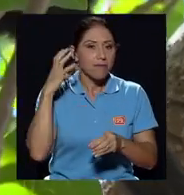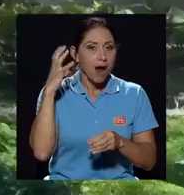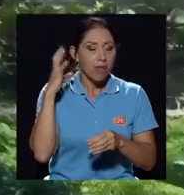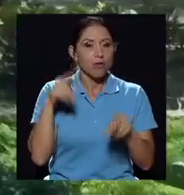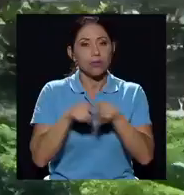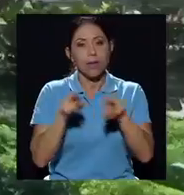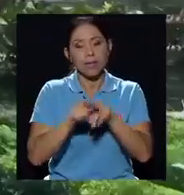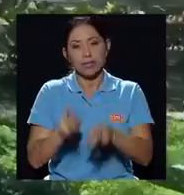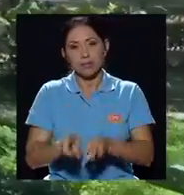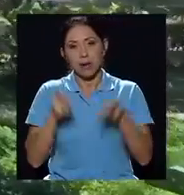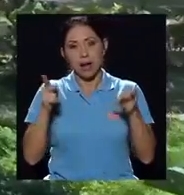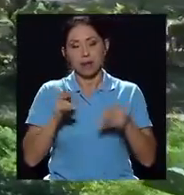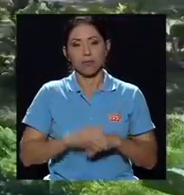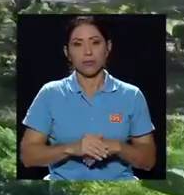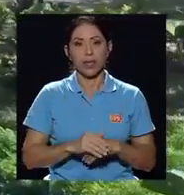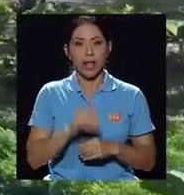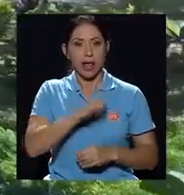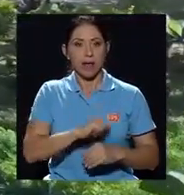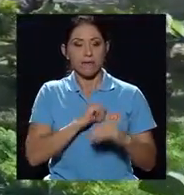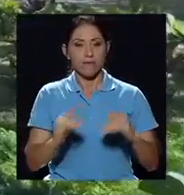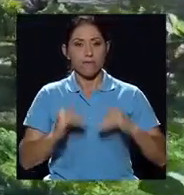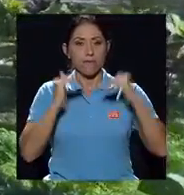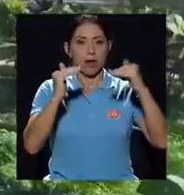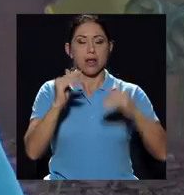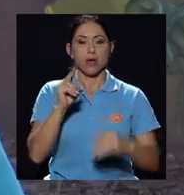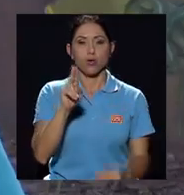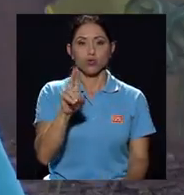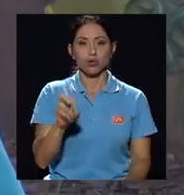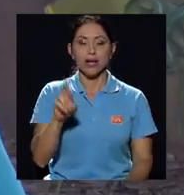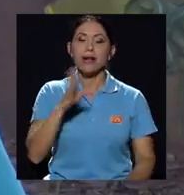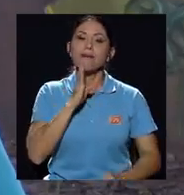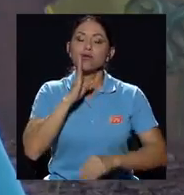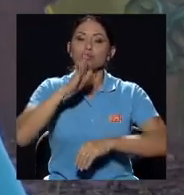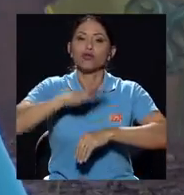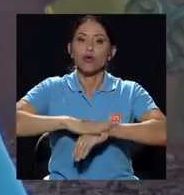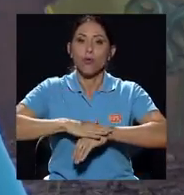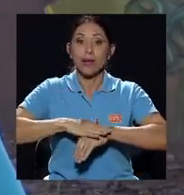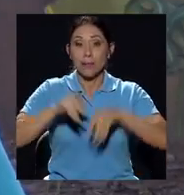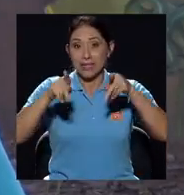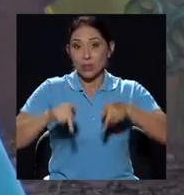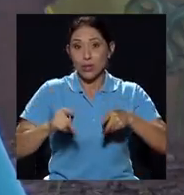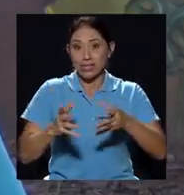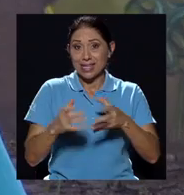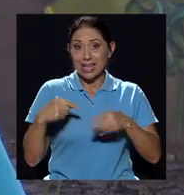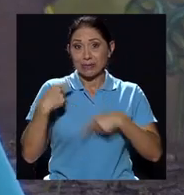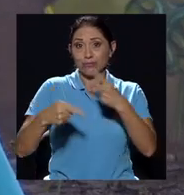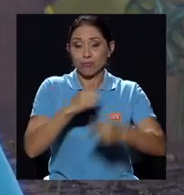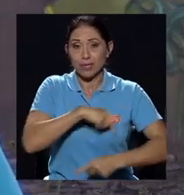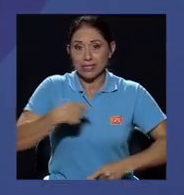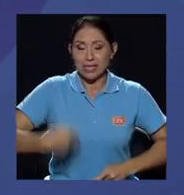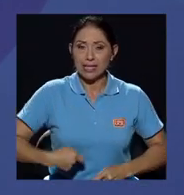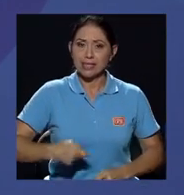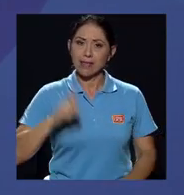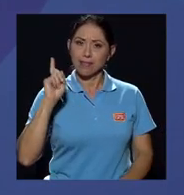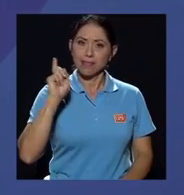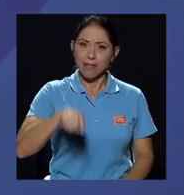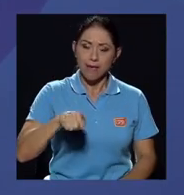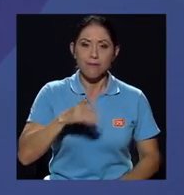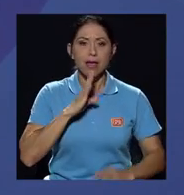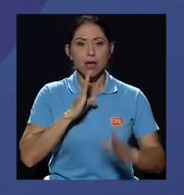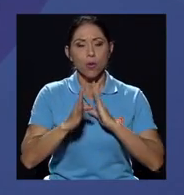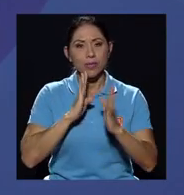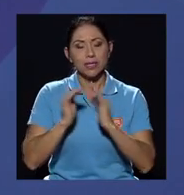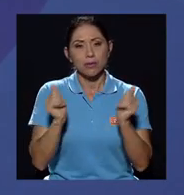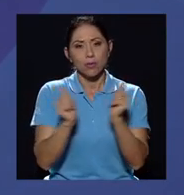semanario. El rector de la UCR destacó el deber que tienen quienes aspiran a la presidencia de la República de conversar con